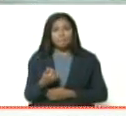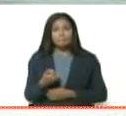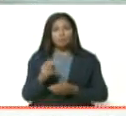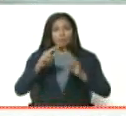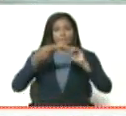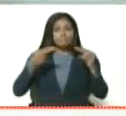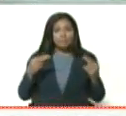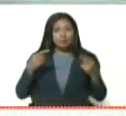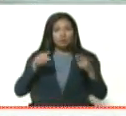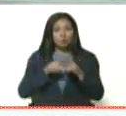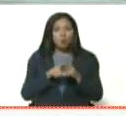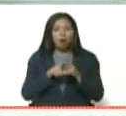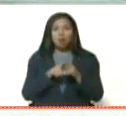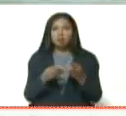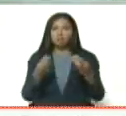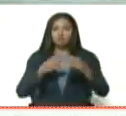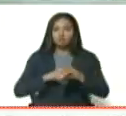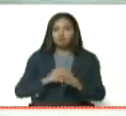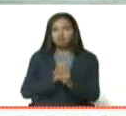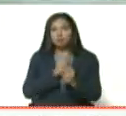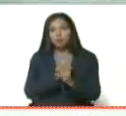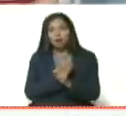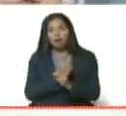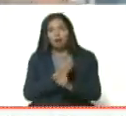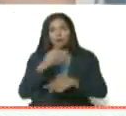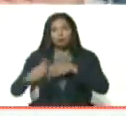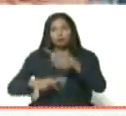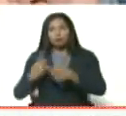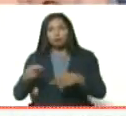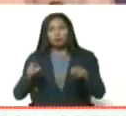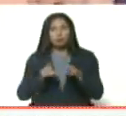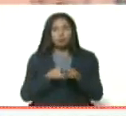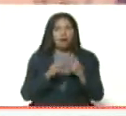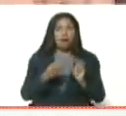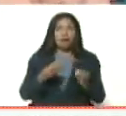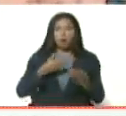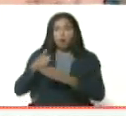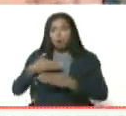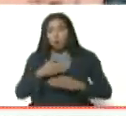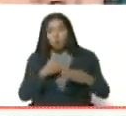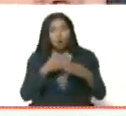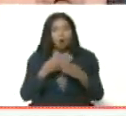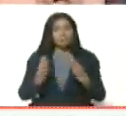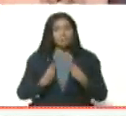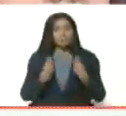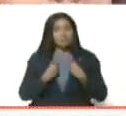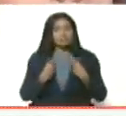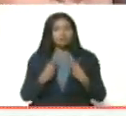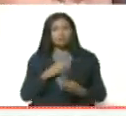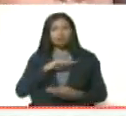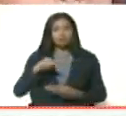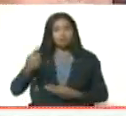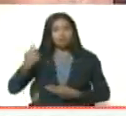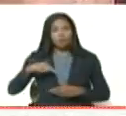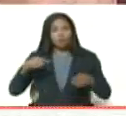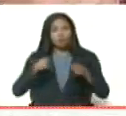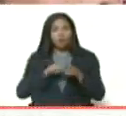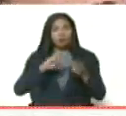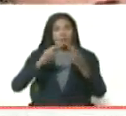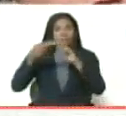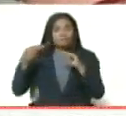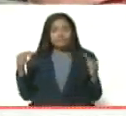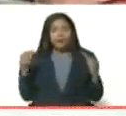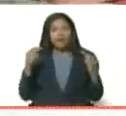paz, concordia, trabajo, producción, convivencia. Y es lo que vamos a tener. Paz,